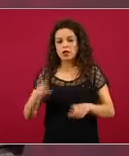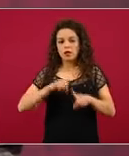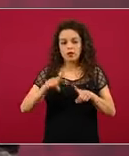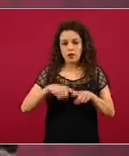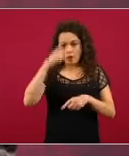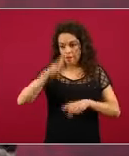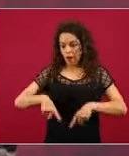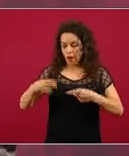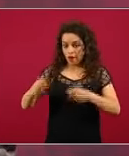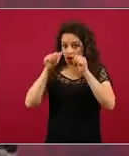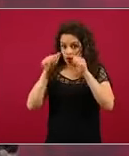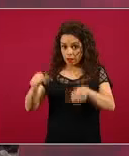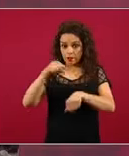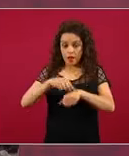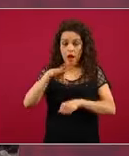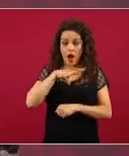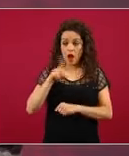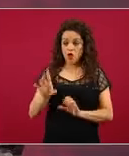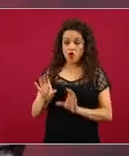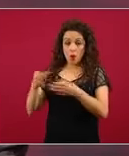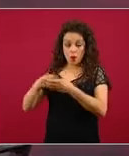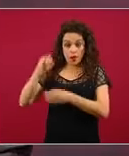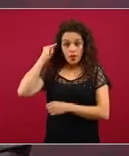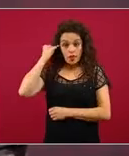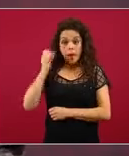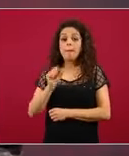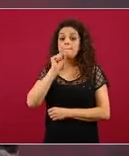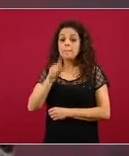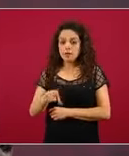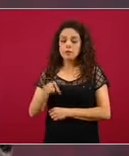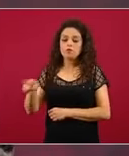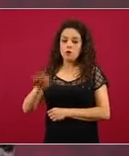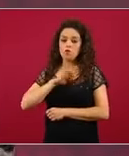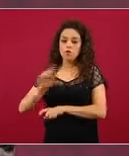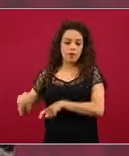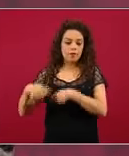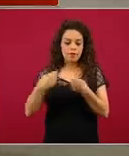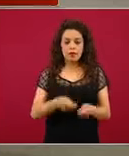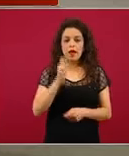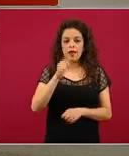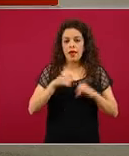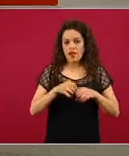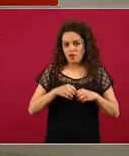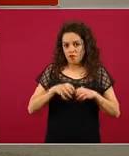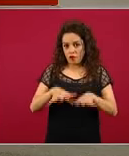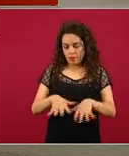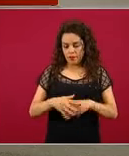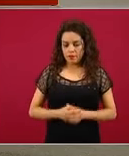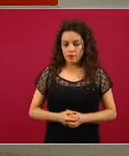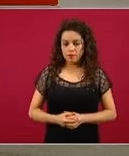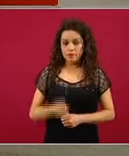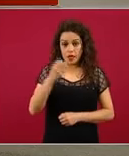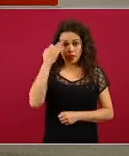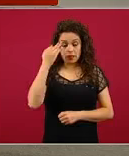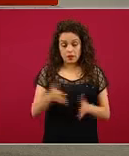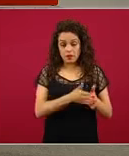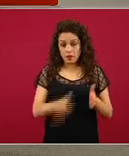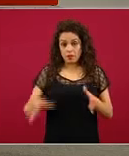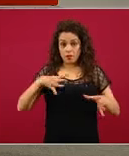atención médica que hay en las comunidades indígenas, también son fuentes de información. Durante la epidemia, además, hemos tenido un